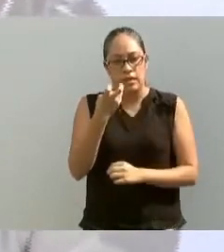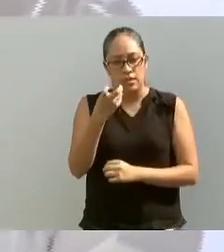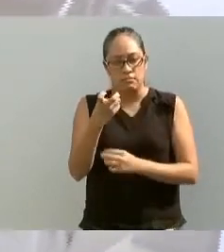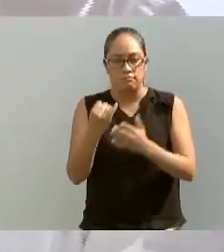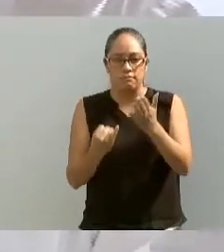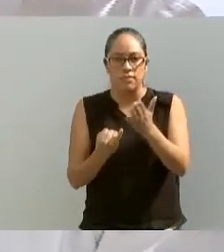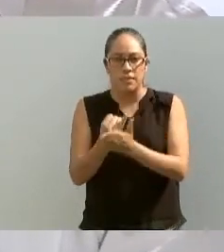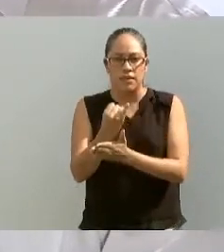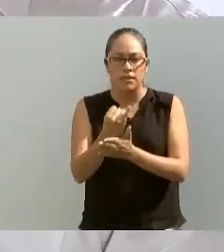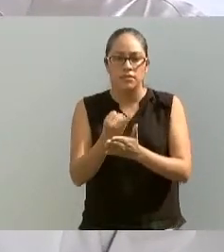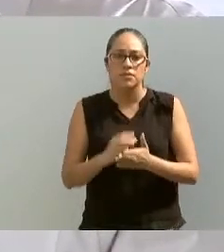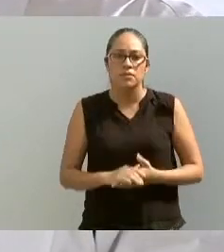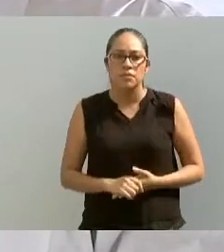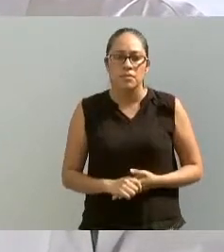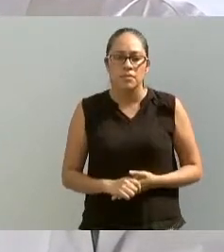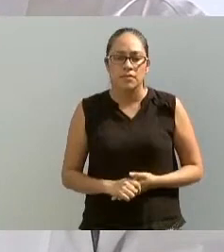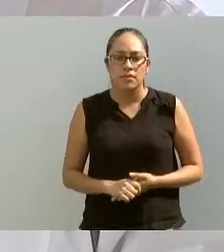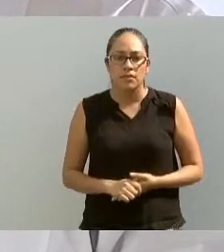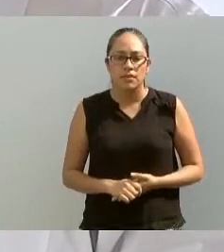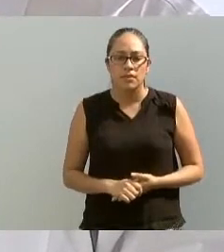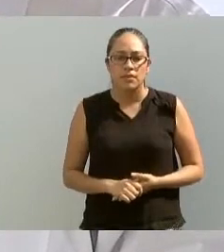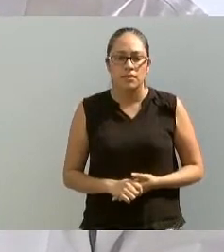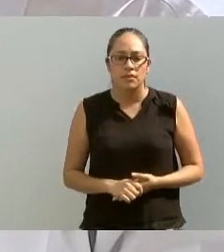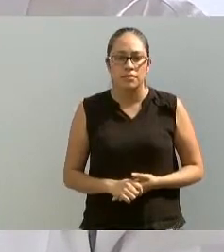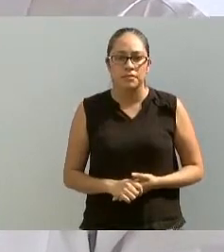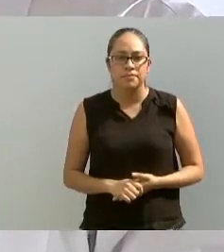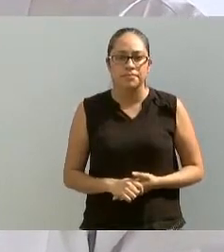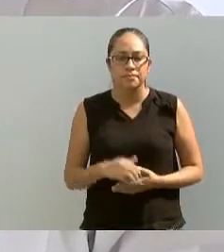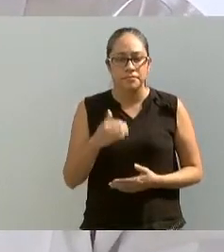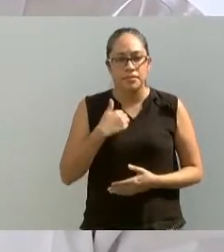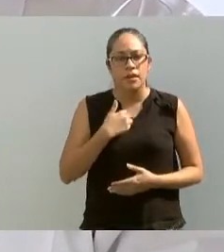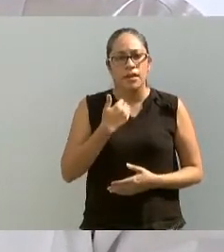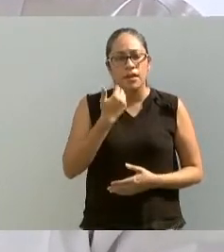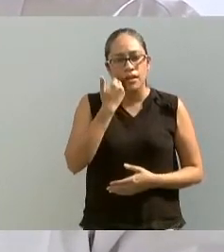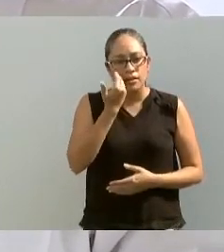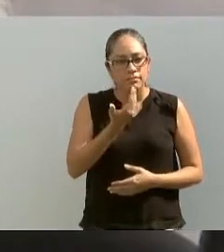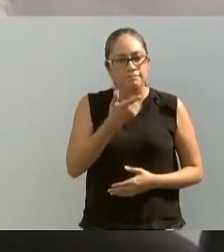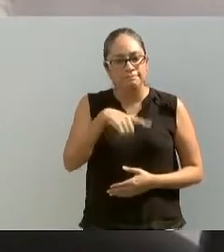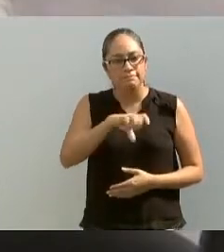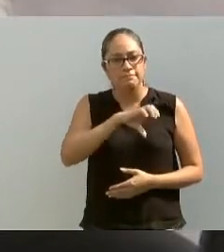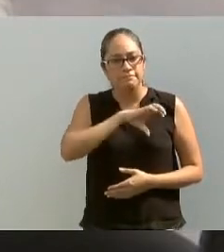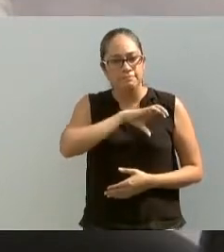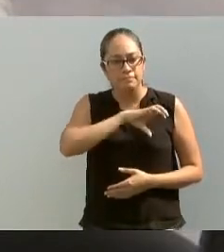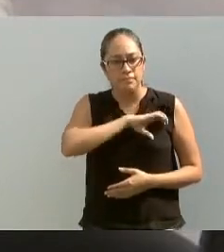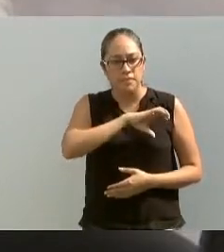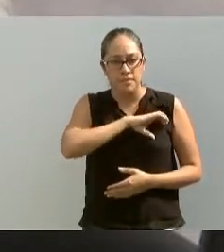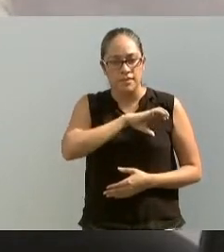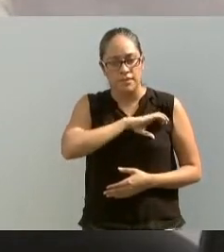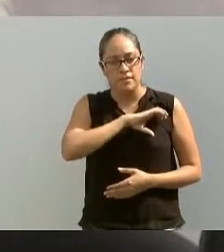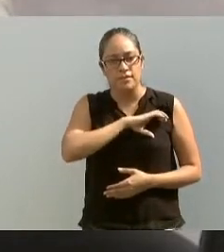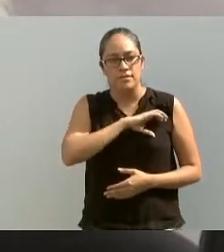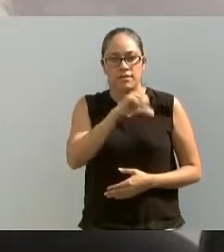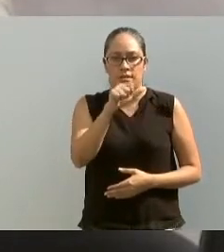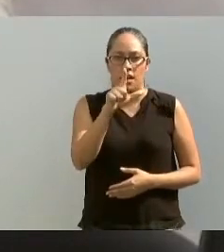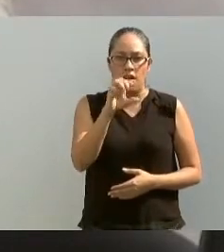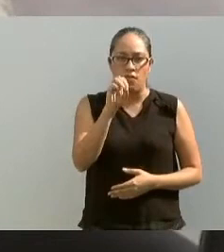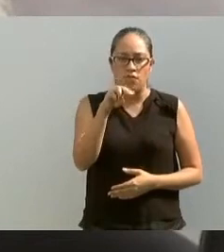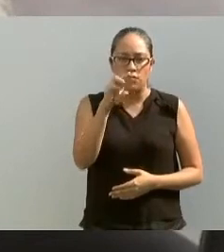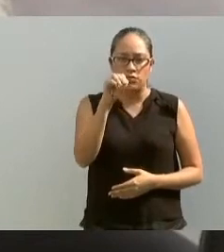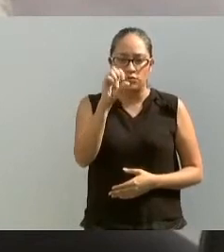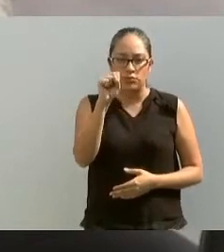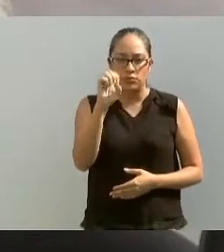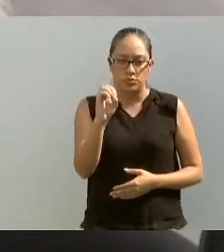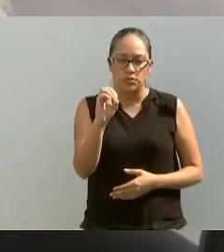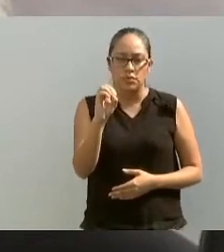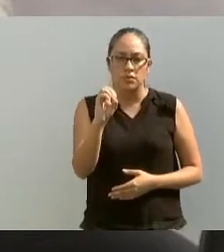decisión y queremos mucho, estimamos mucho a Alfonso, porque